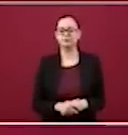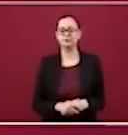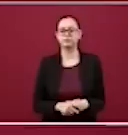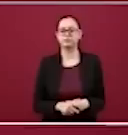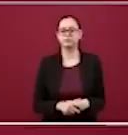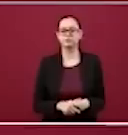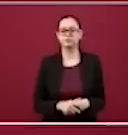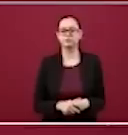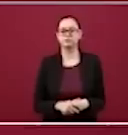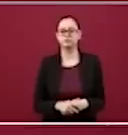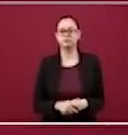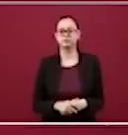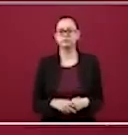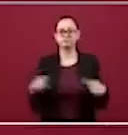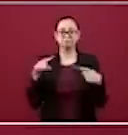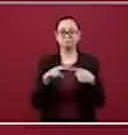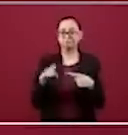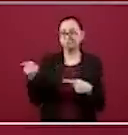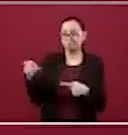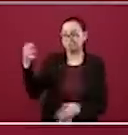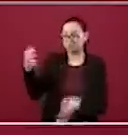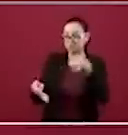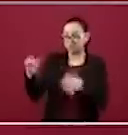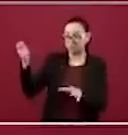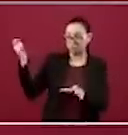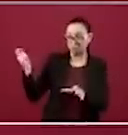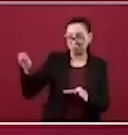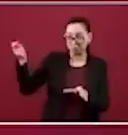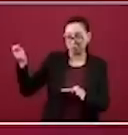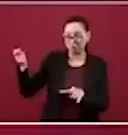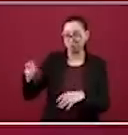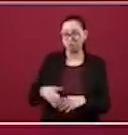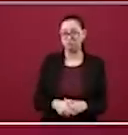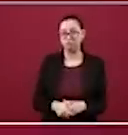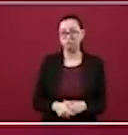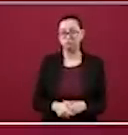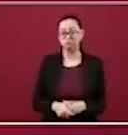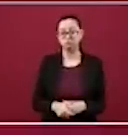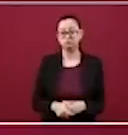Lo de la decisión de la Corte es un asunto